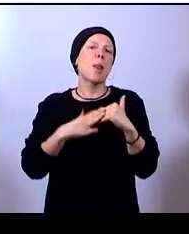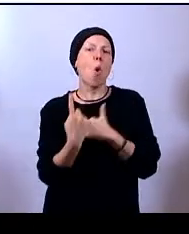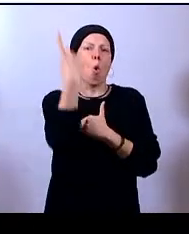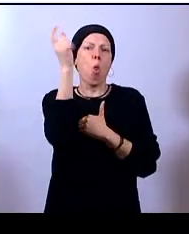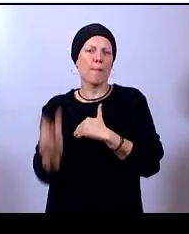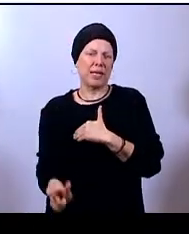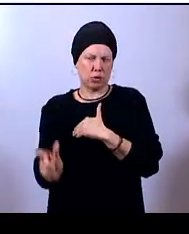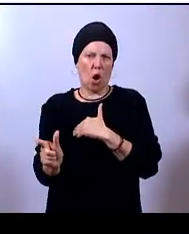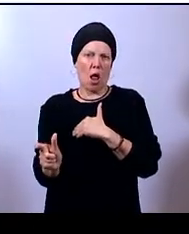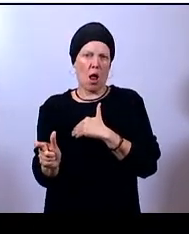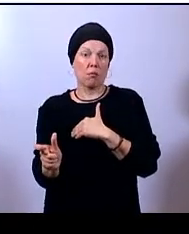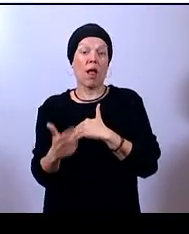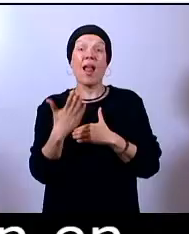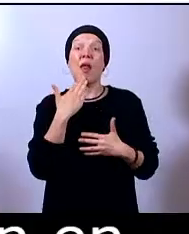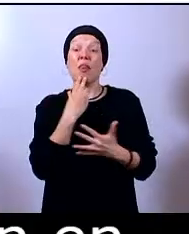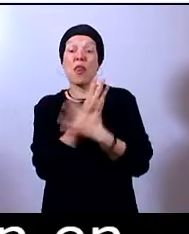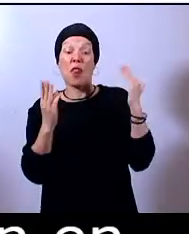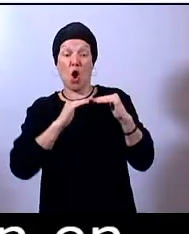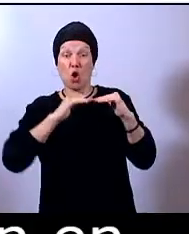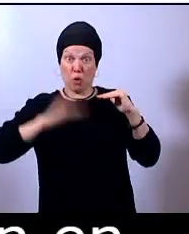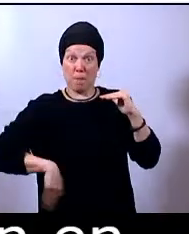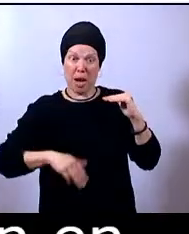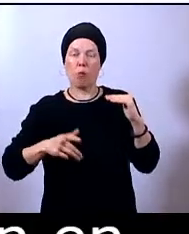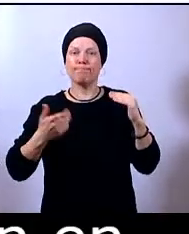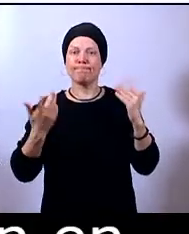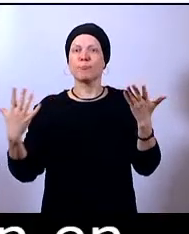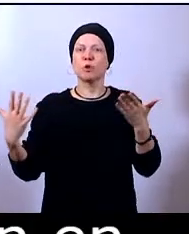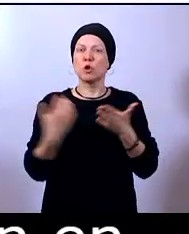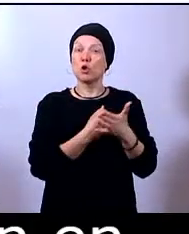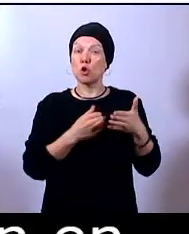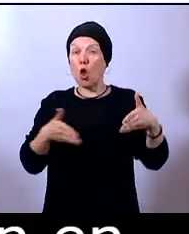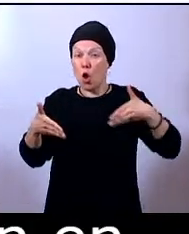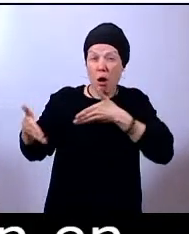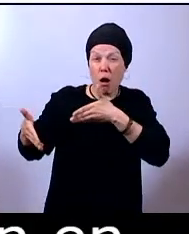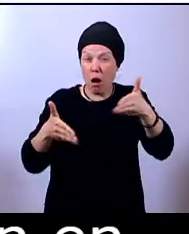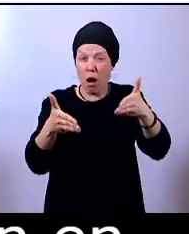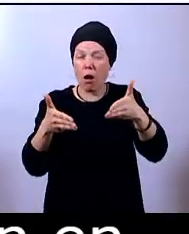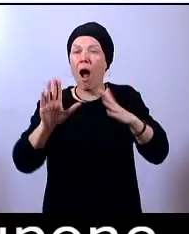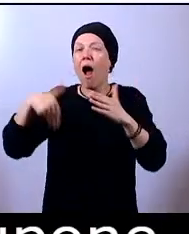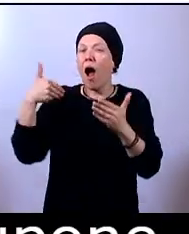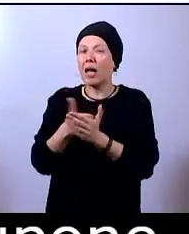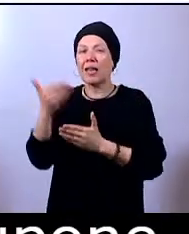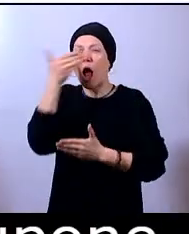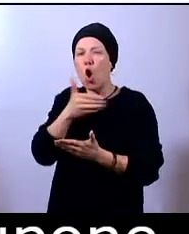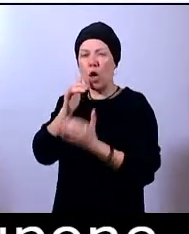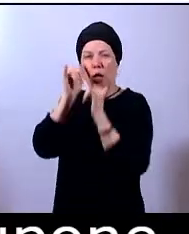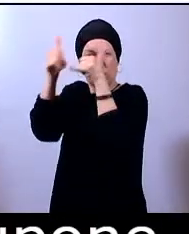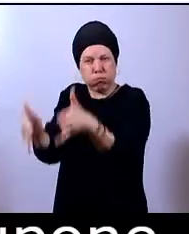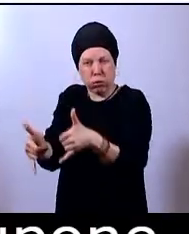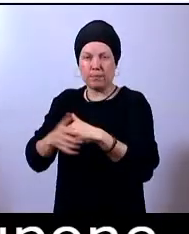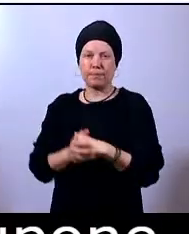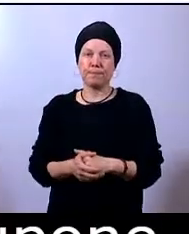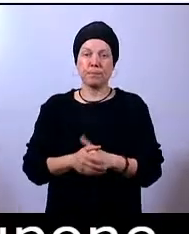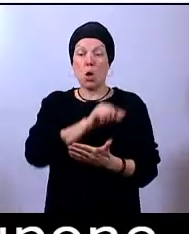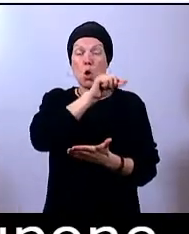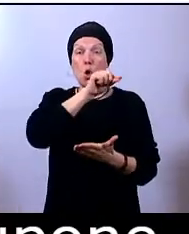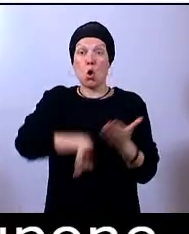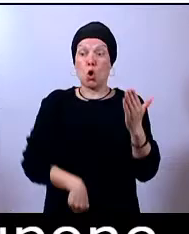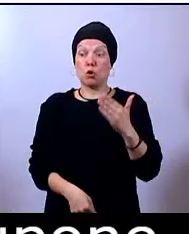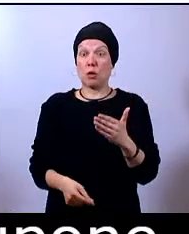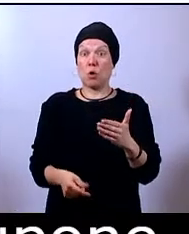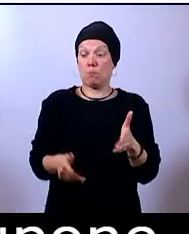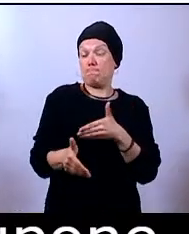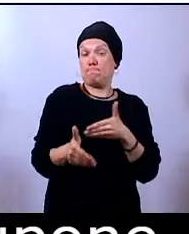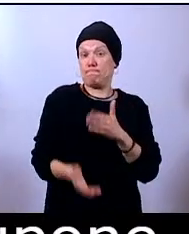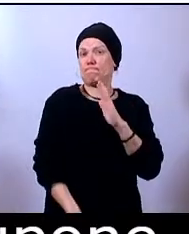persona al cuidado de los menores durante todo el recorrido hasta dejarles en el interior del recinto escolar. El contrato saldrá a licitación